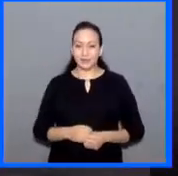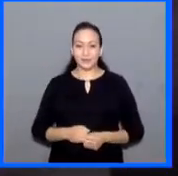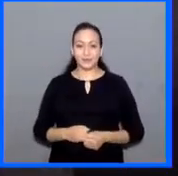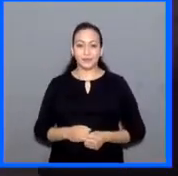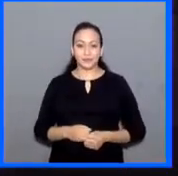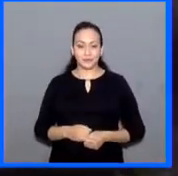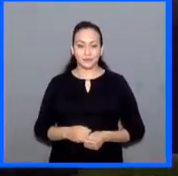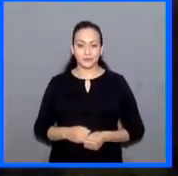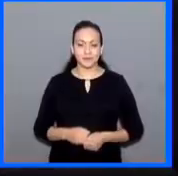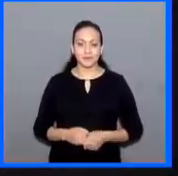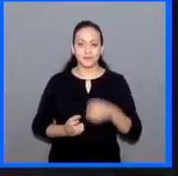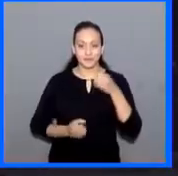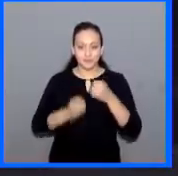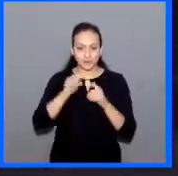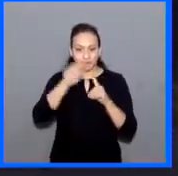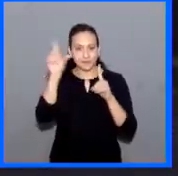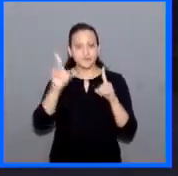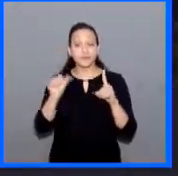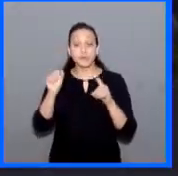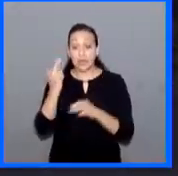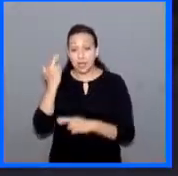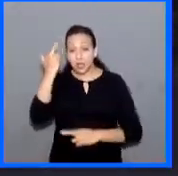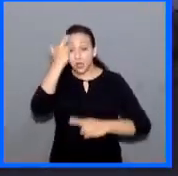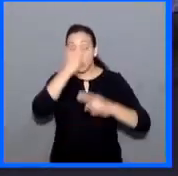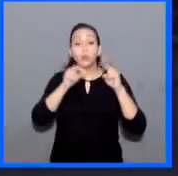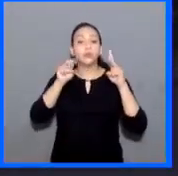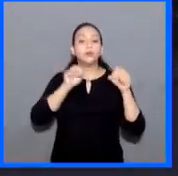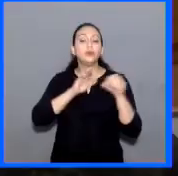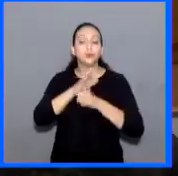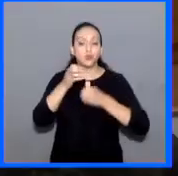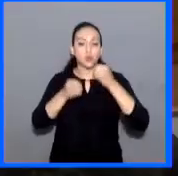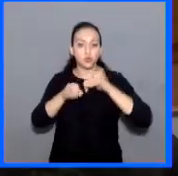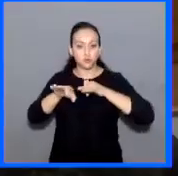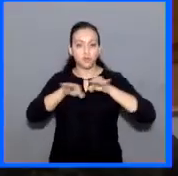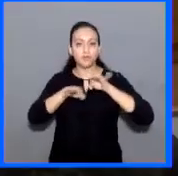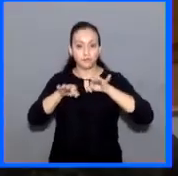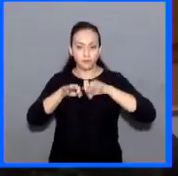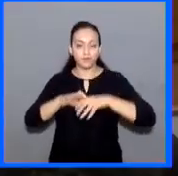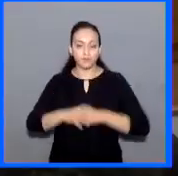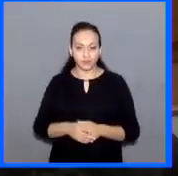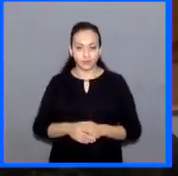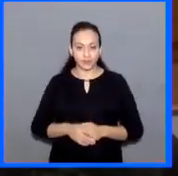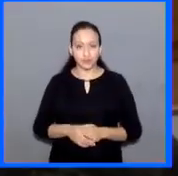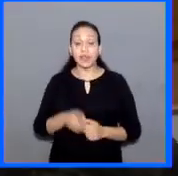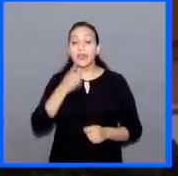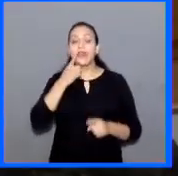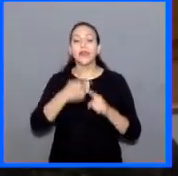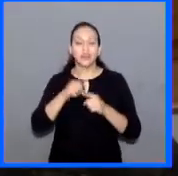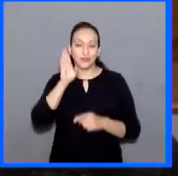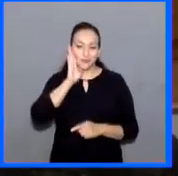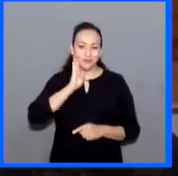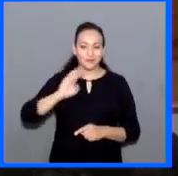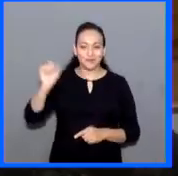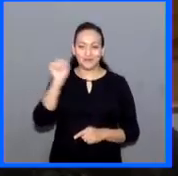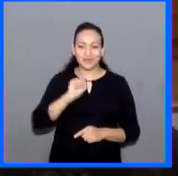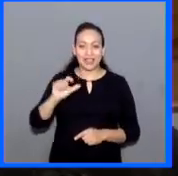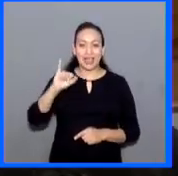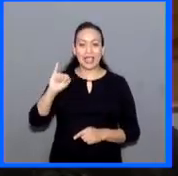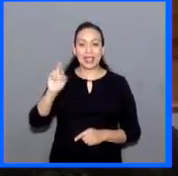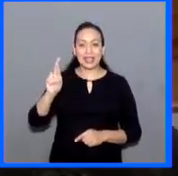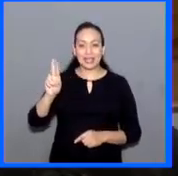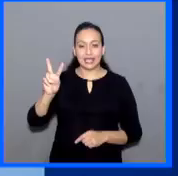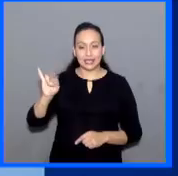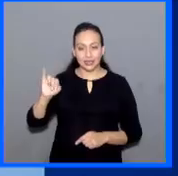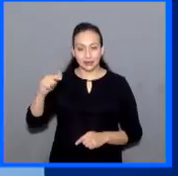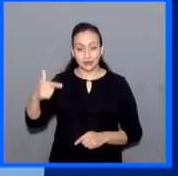La Suprema Corte revisará temas relacionados con la justicia laboral, adelantó el ministro Irving Espinosa Betanzo al inaugurar el